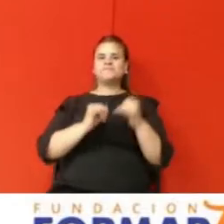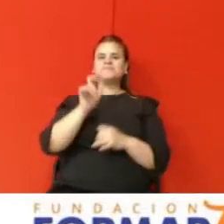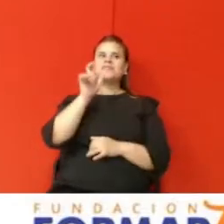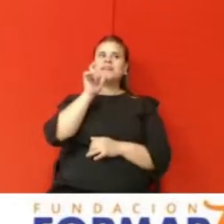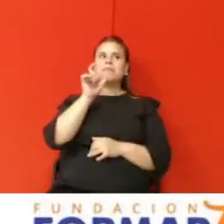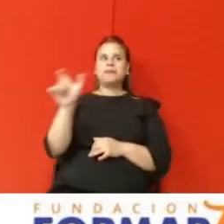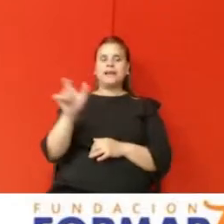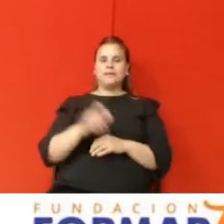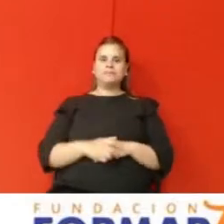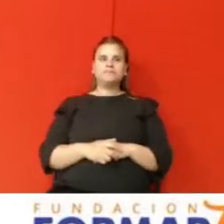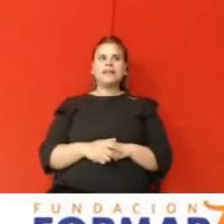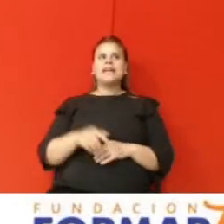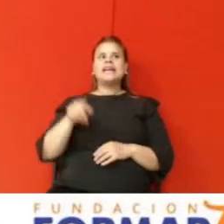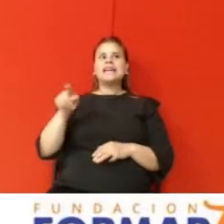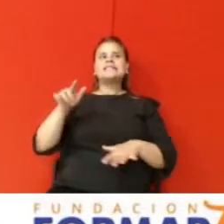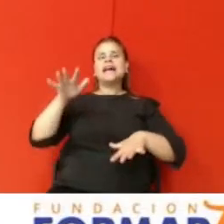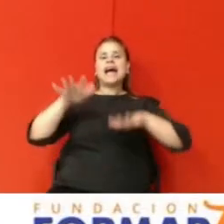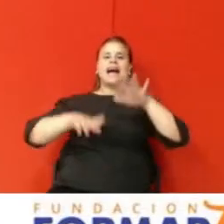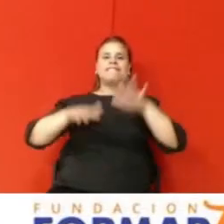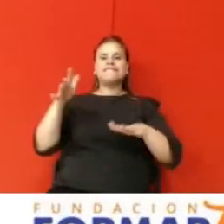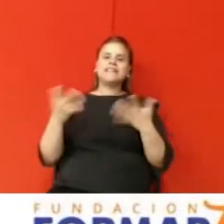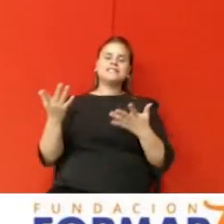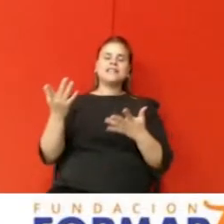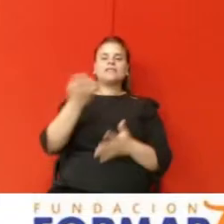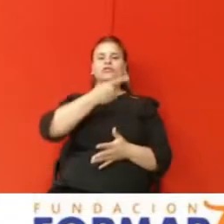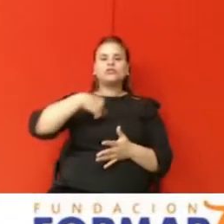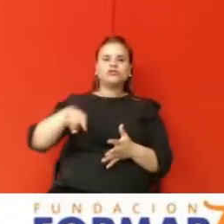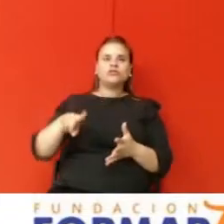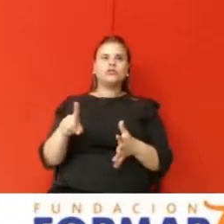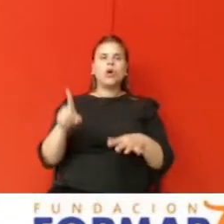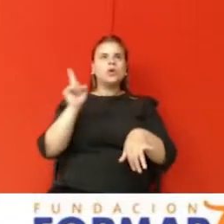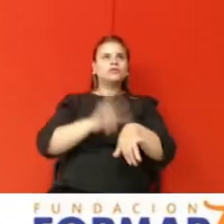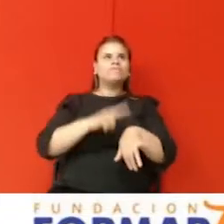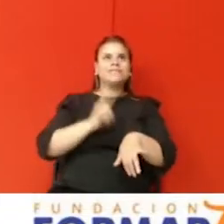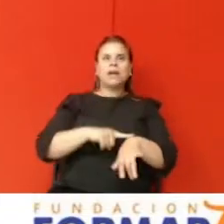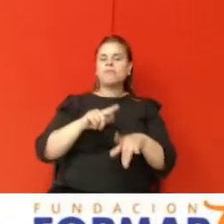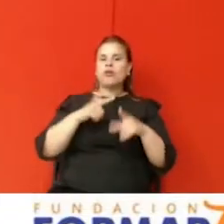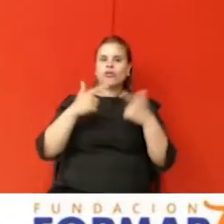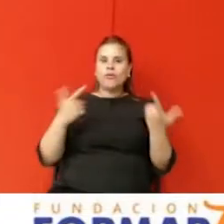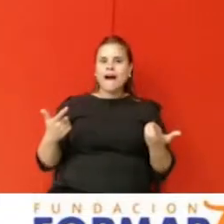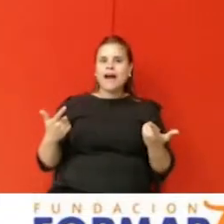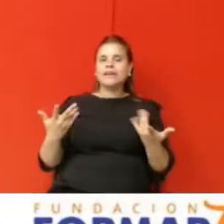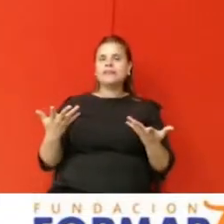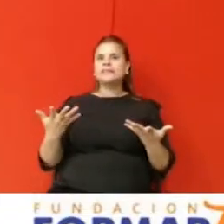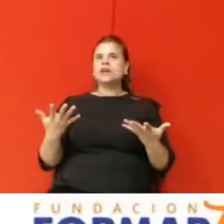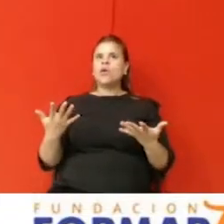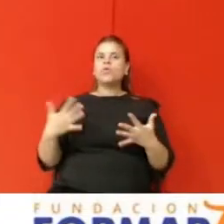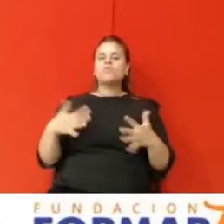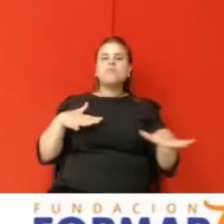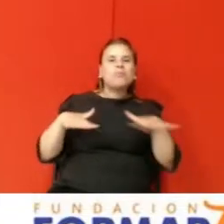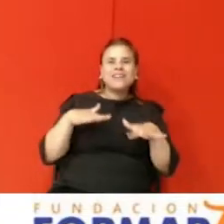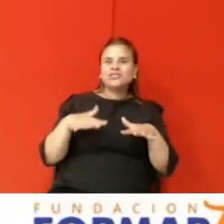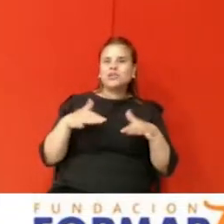nos cuesta encontrar un tiempo, nos cuesta encontrar un espacio,